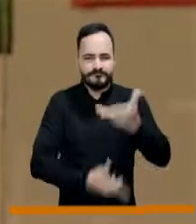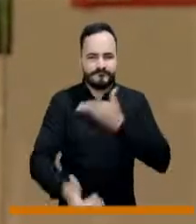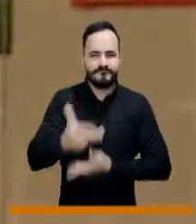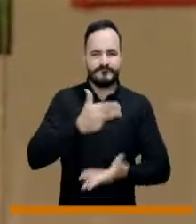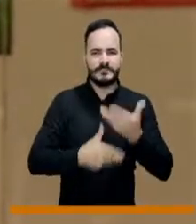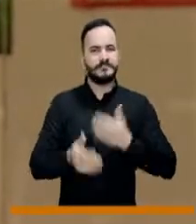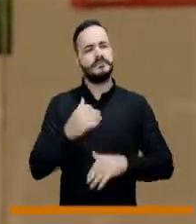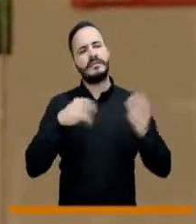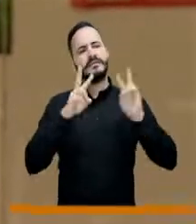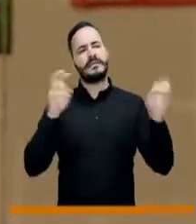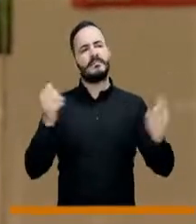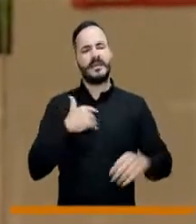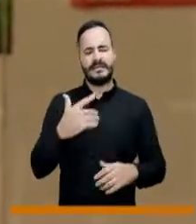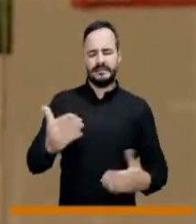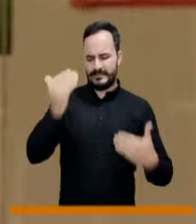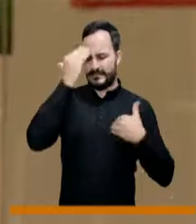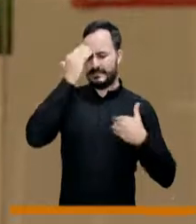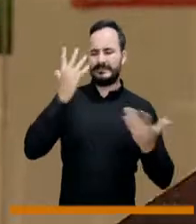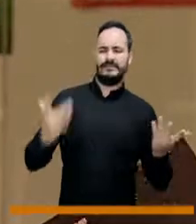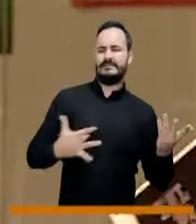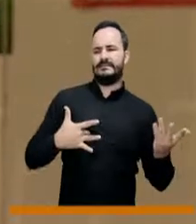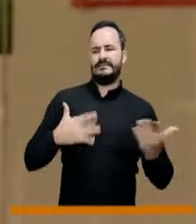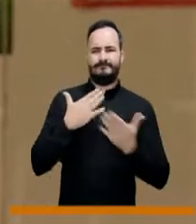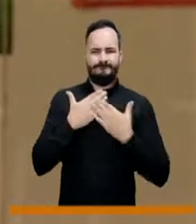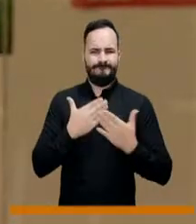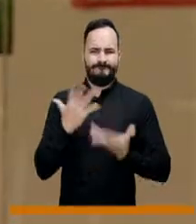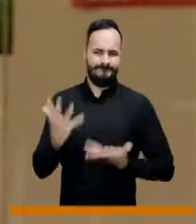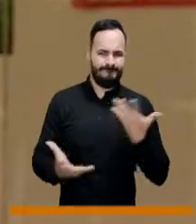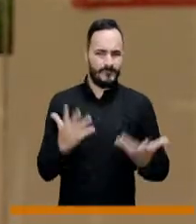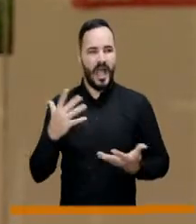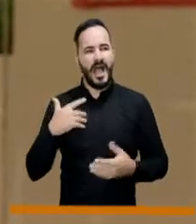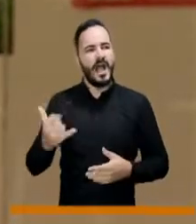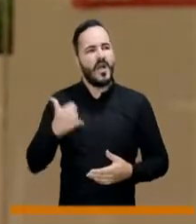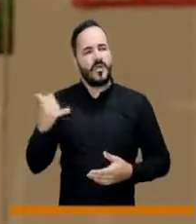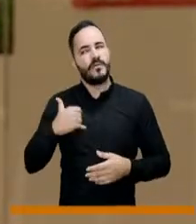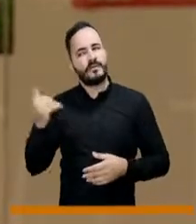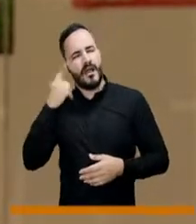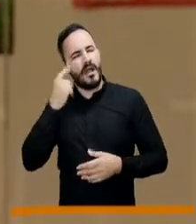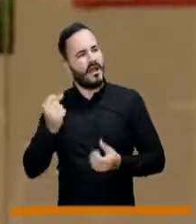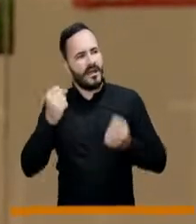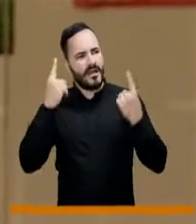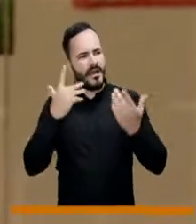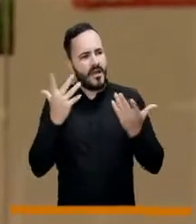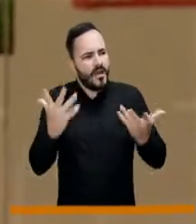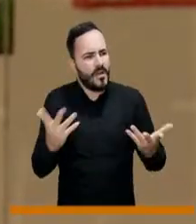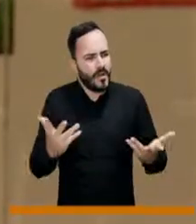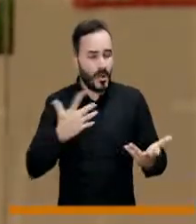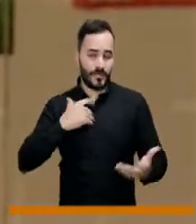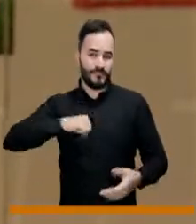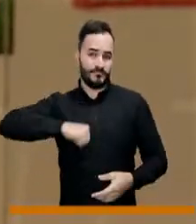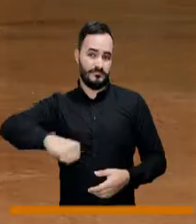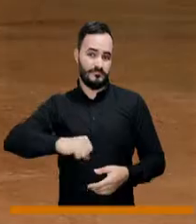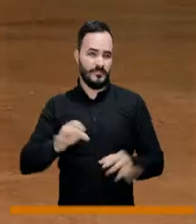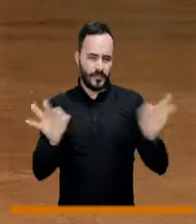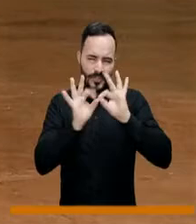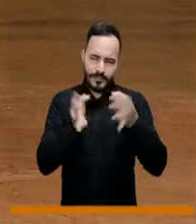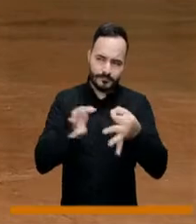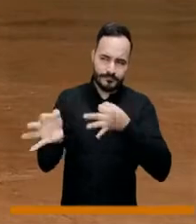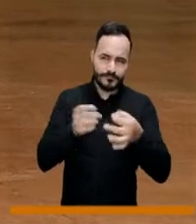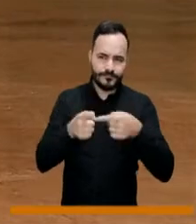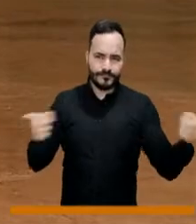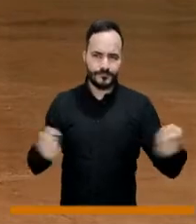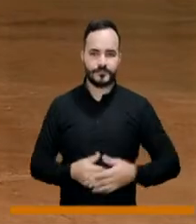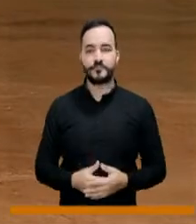y contémosle acerca de ese trabajo de la objeción de conciencia, que es cómo pueden hacer uso los jóvenes también de esa herramienta